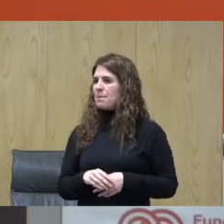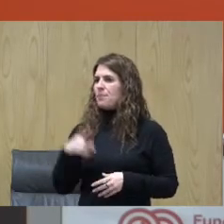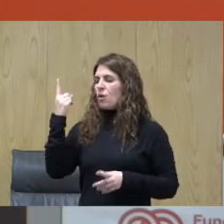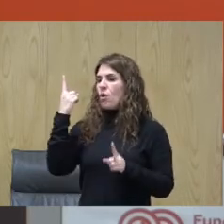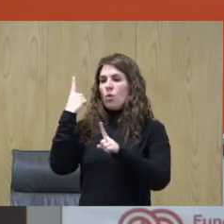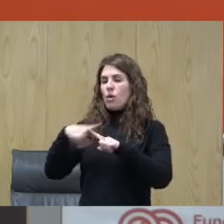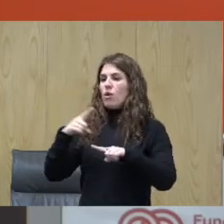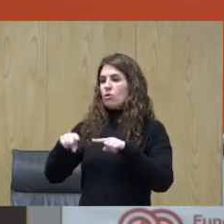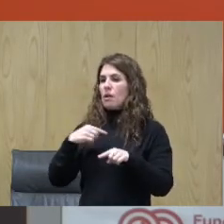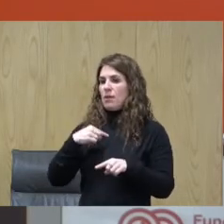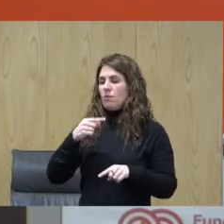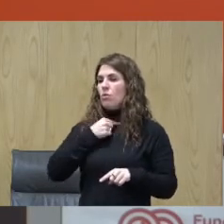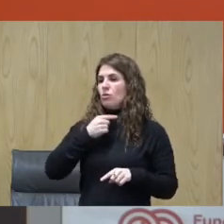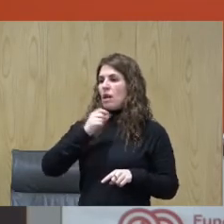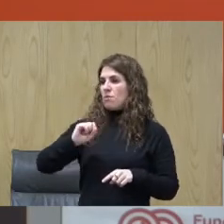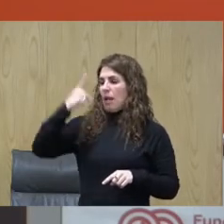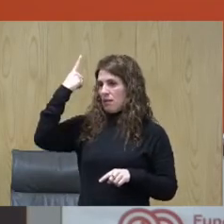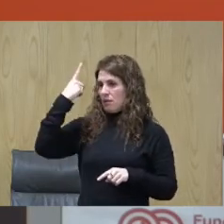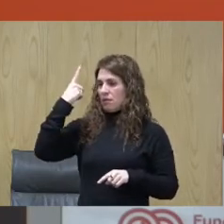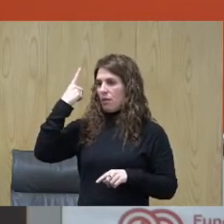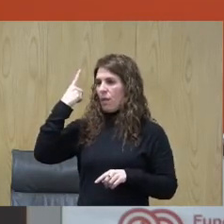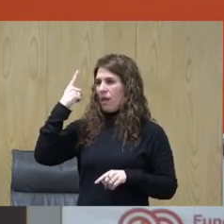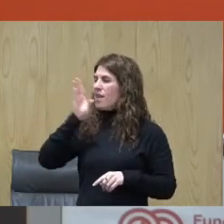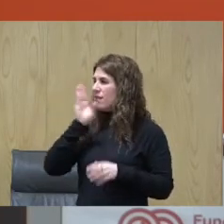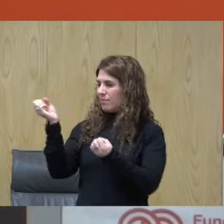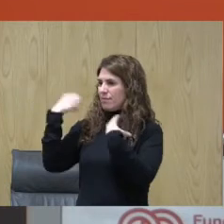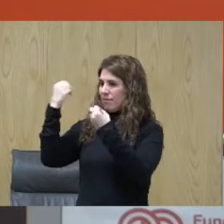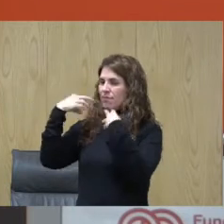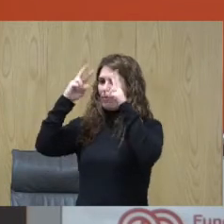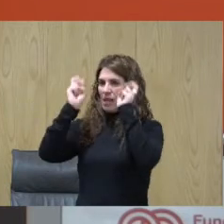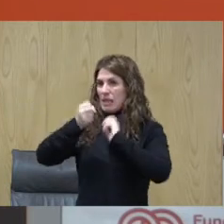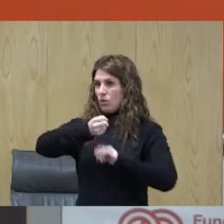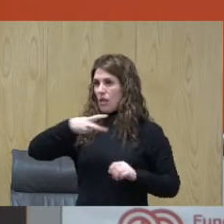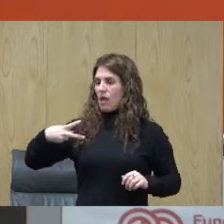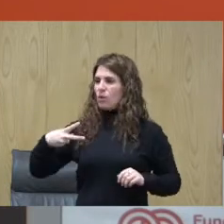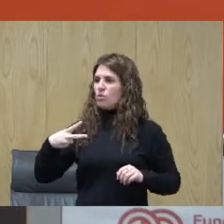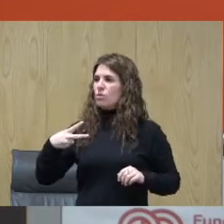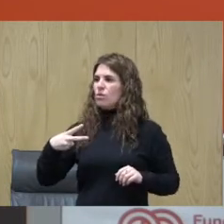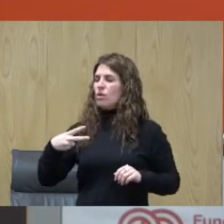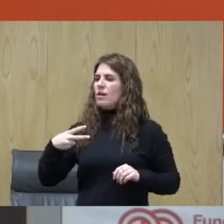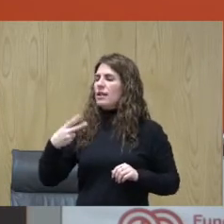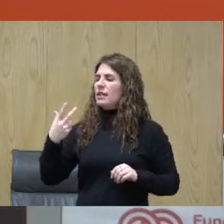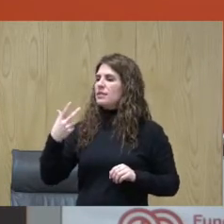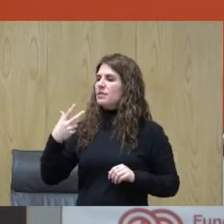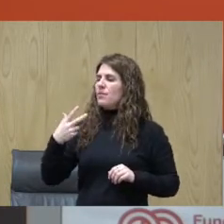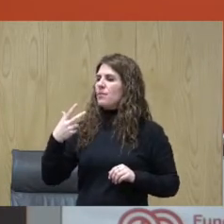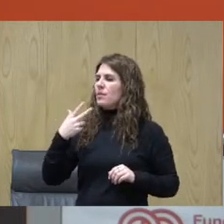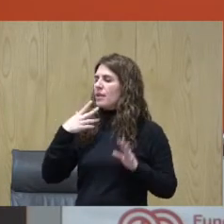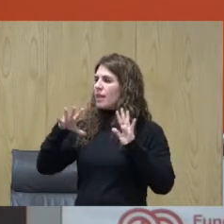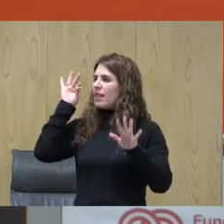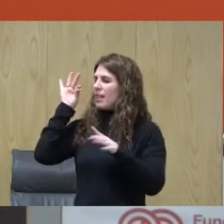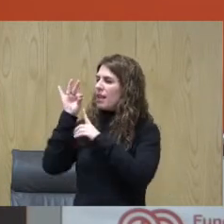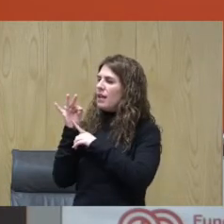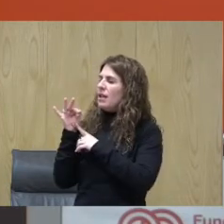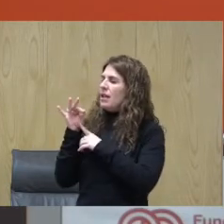cosas que más me ha gustado de todo lo que has contado en relación a los resultados es cuando has dicho el que todos los